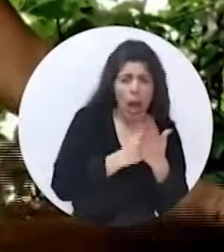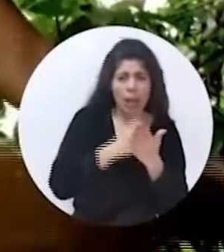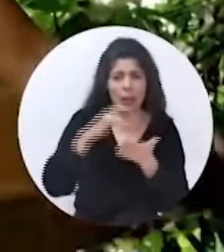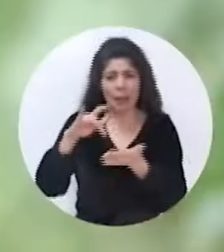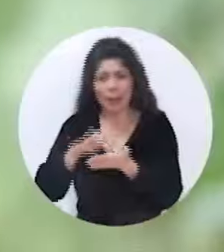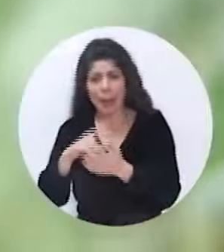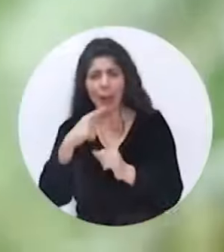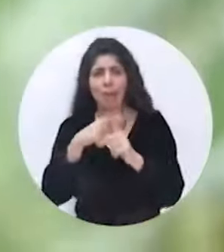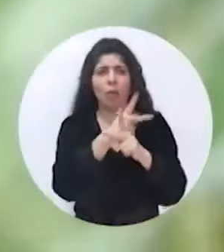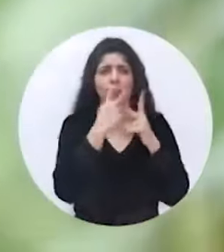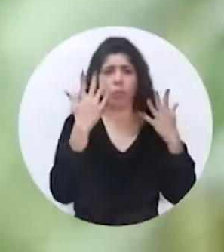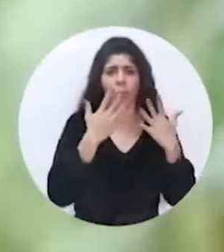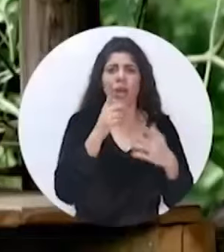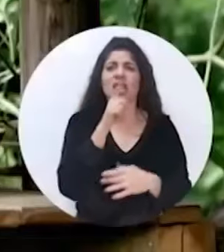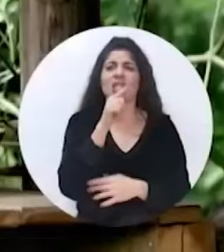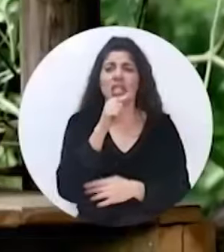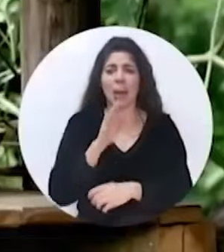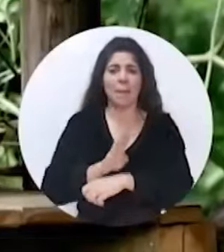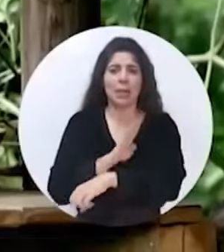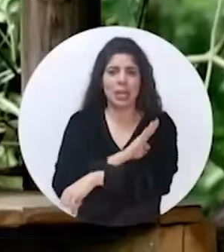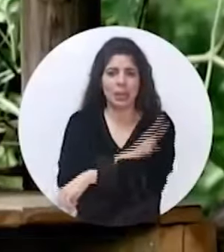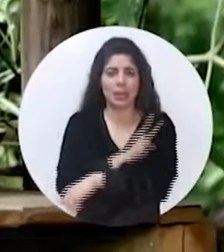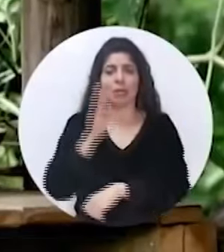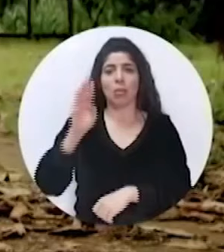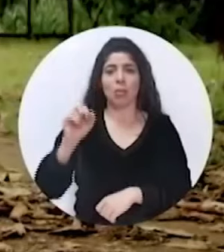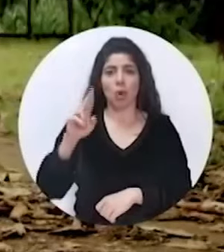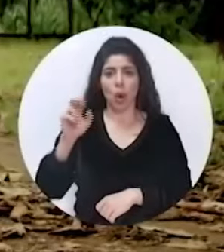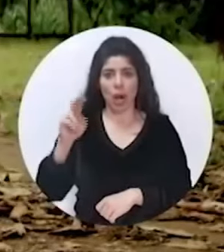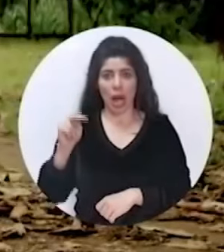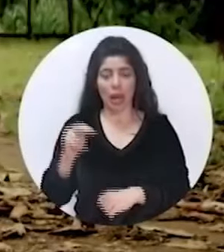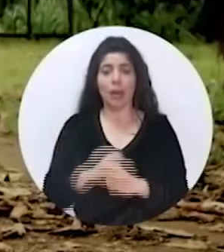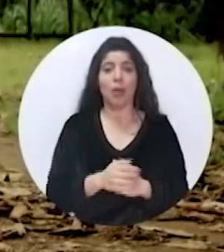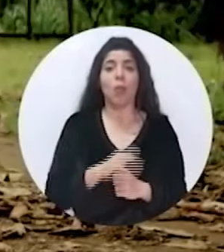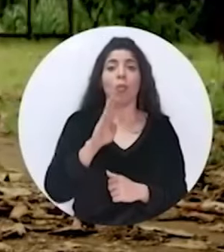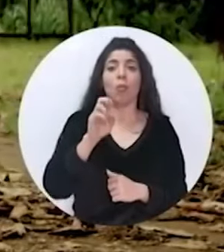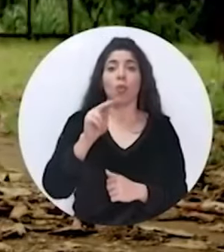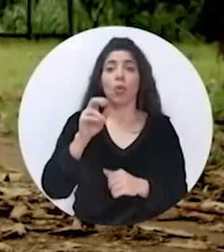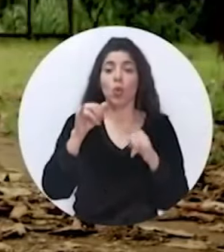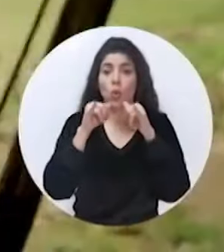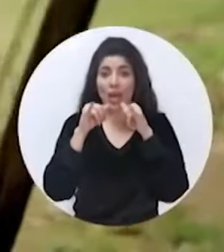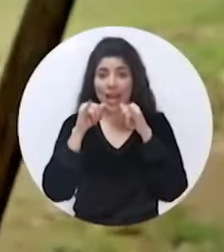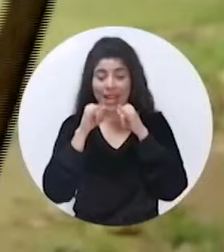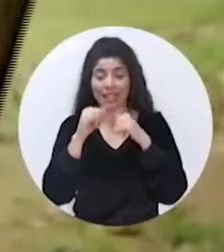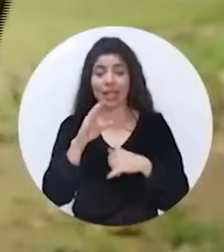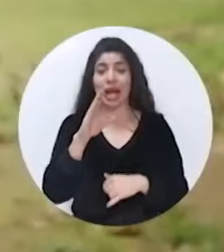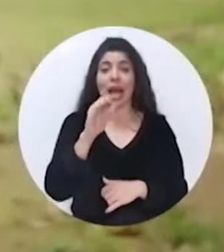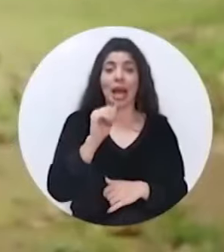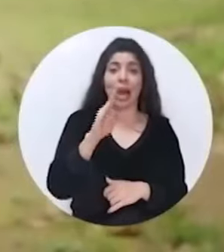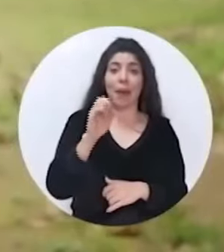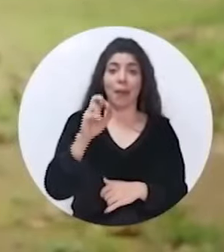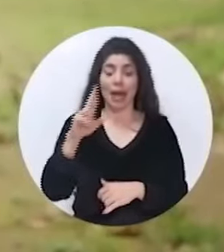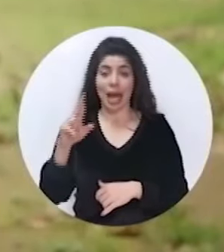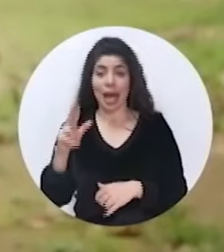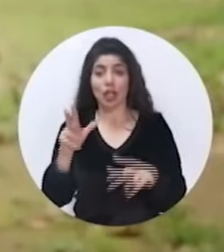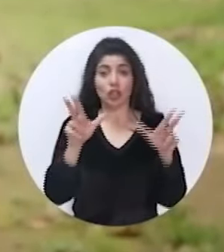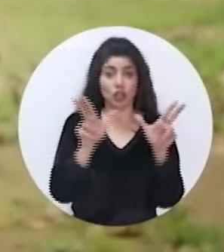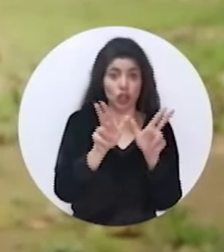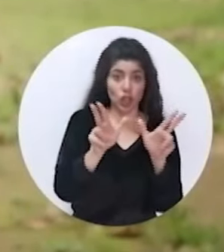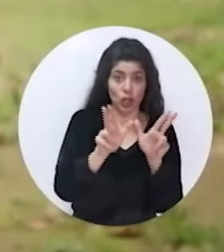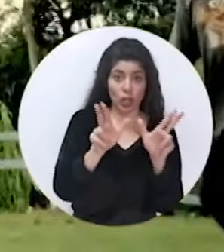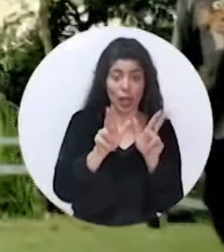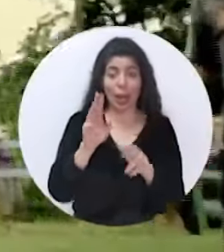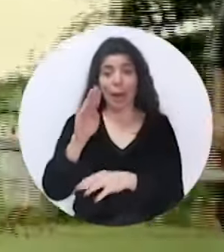busca garantizar y proteger los derechos de esta población. Esta política buscaría promover el desarrollo indígena de los